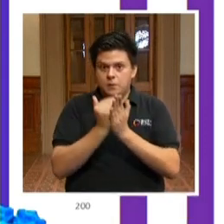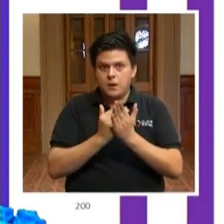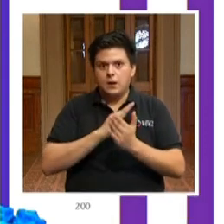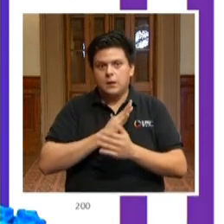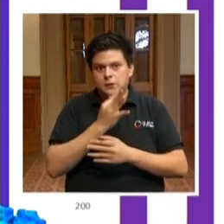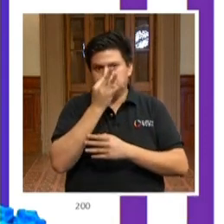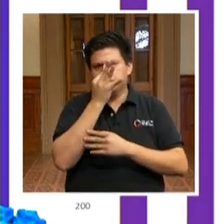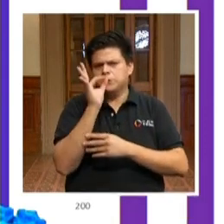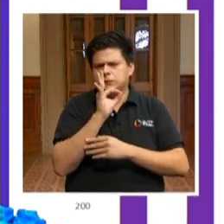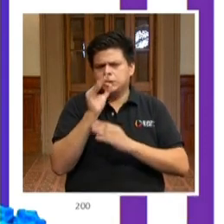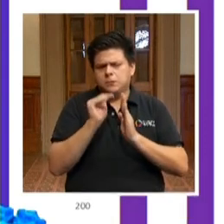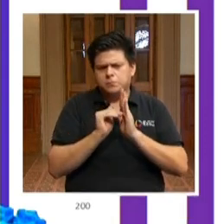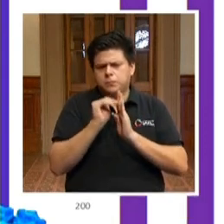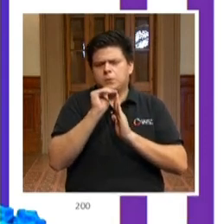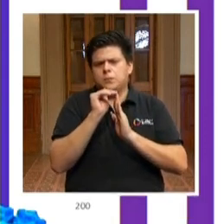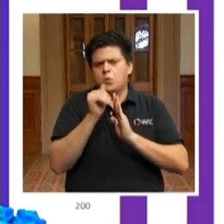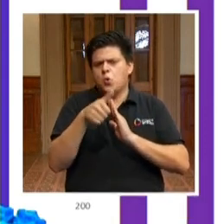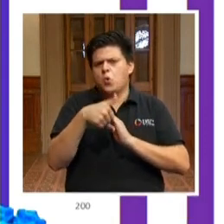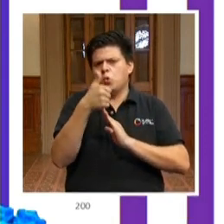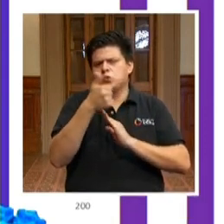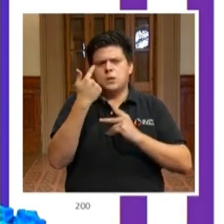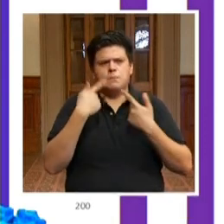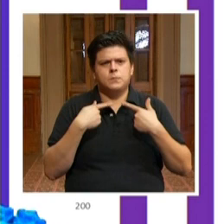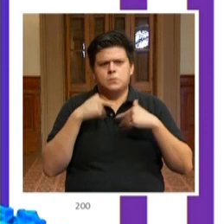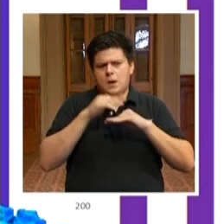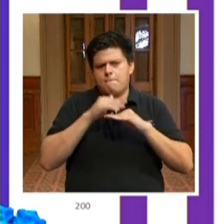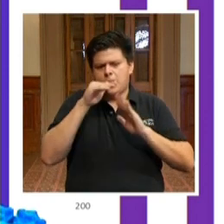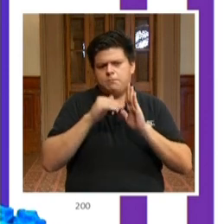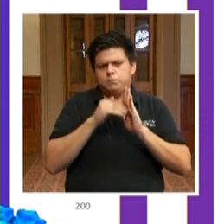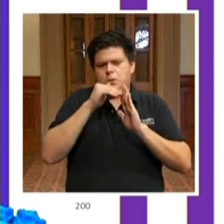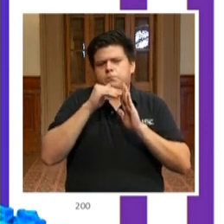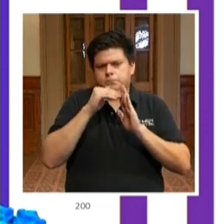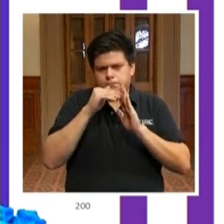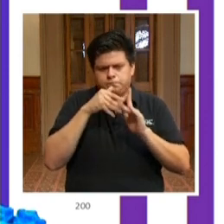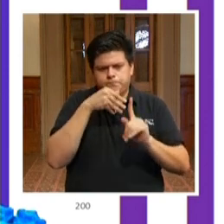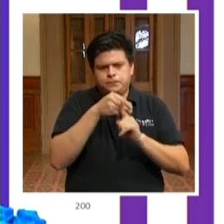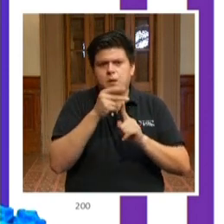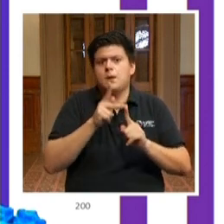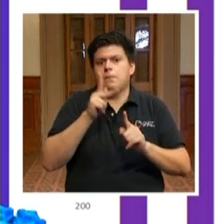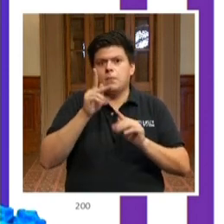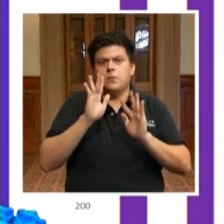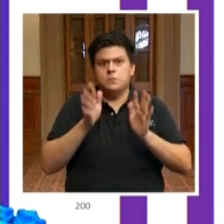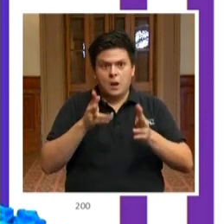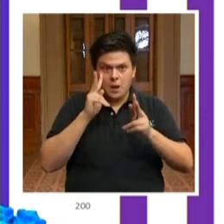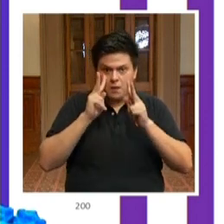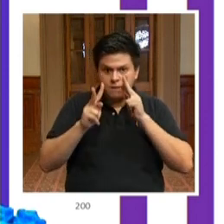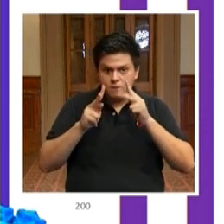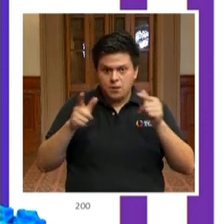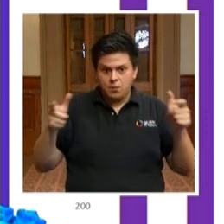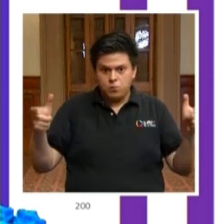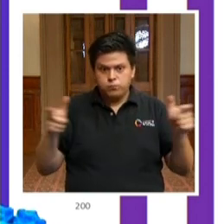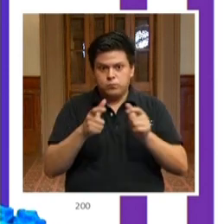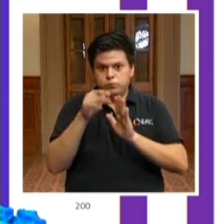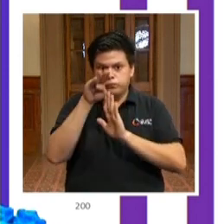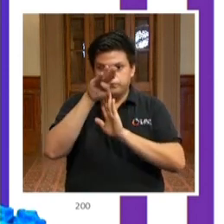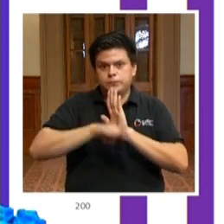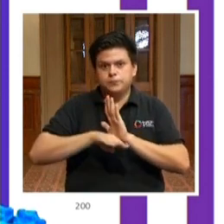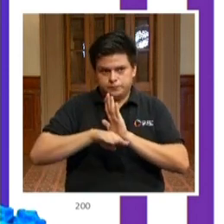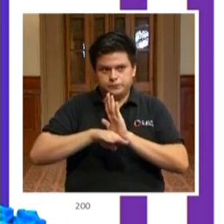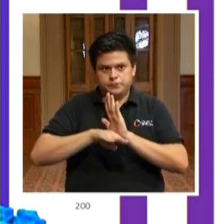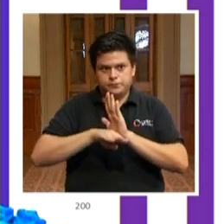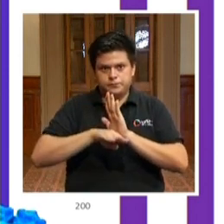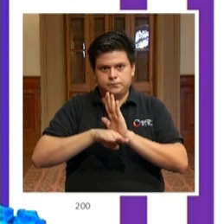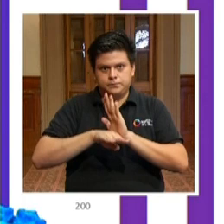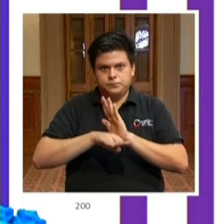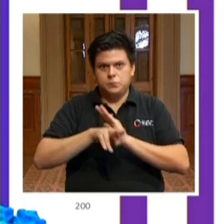poquito más 11 pacientes más contagiados sin embargo la tendencia es hacia abajo estoy